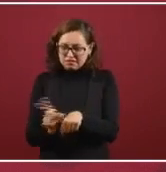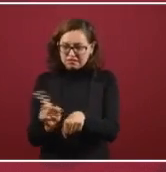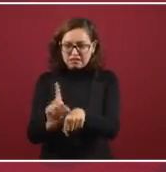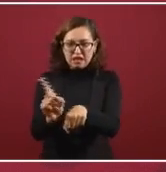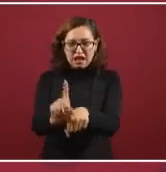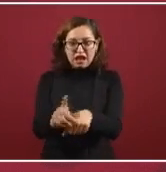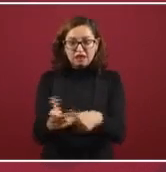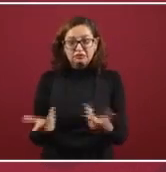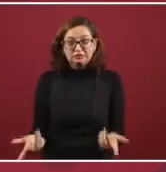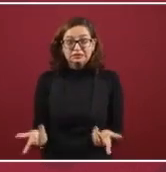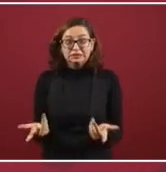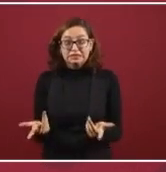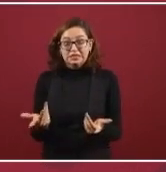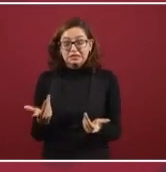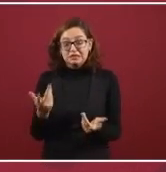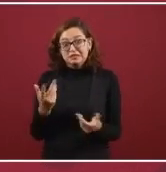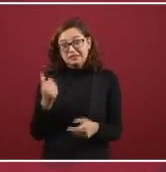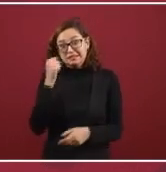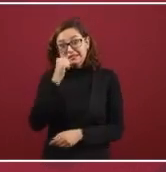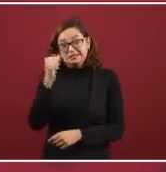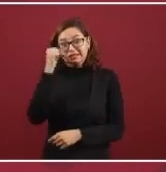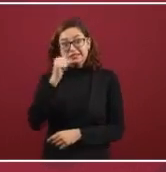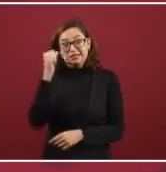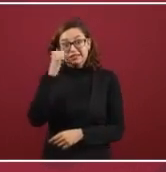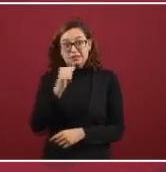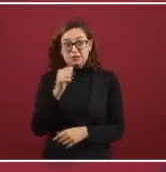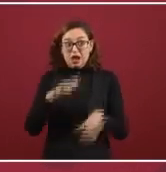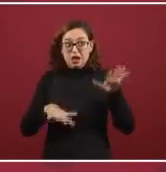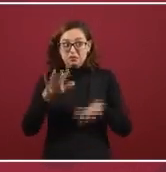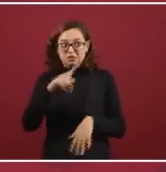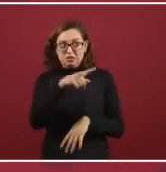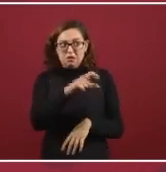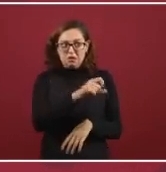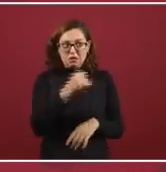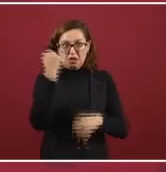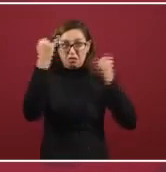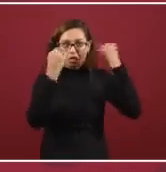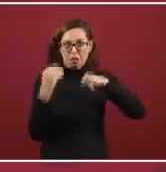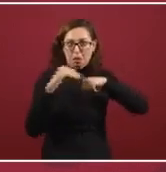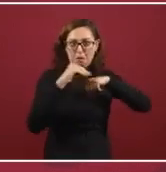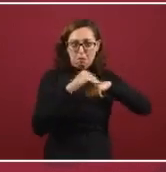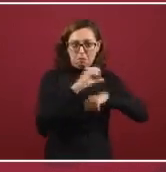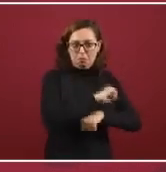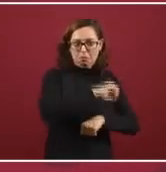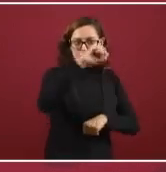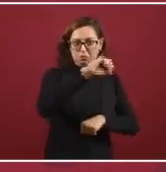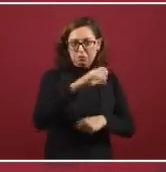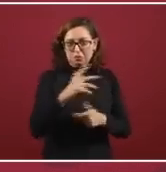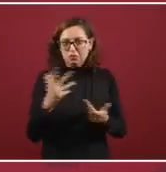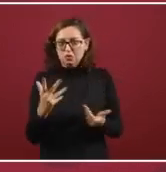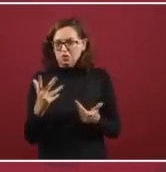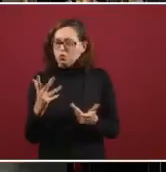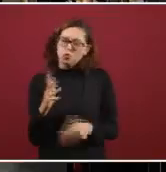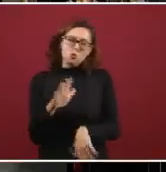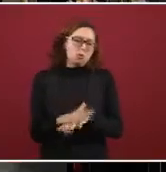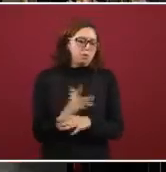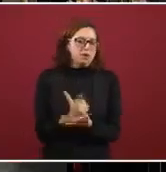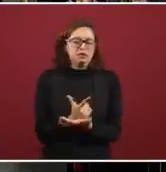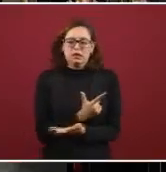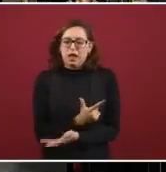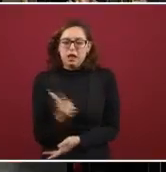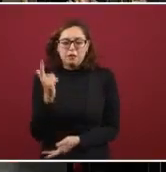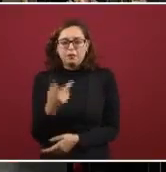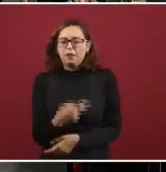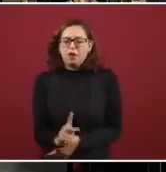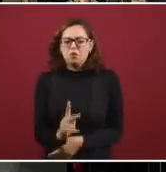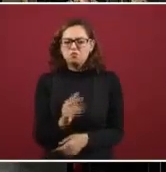De pronto la suman, como decimos nosotros, la inflan. No ha pasado eso. Y el día que suceda sería una crisis mayor. Pero